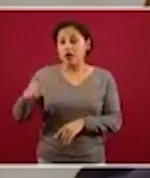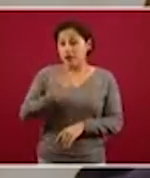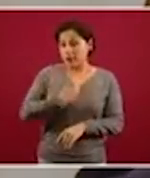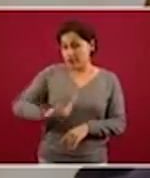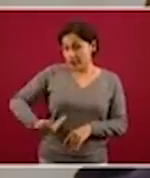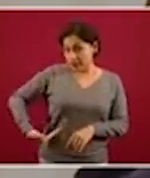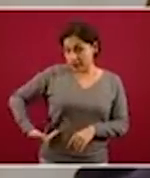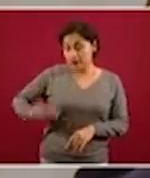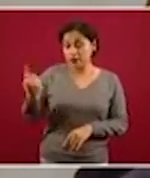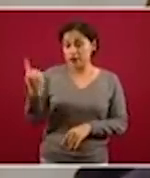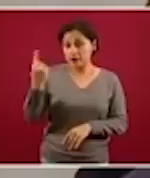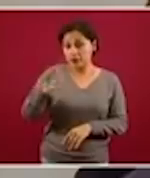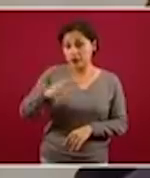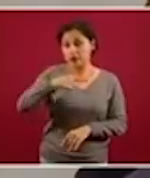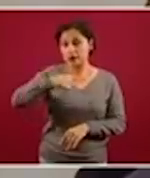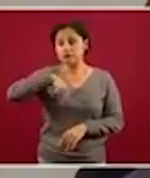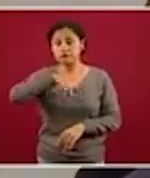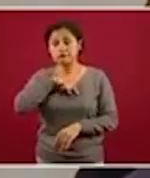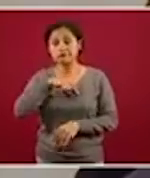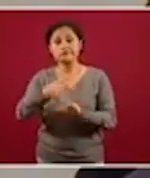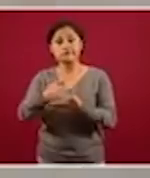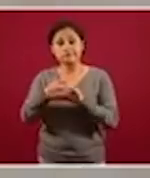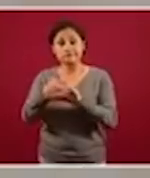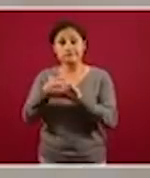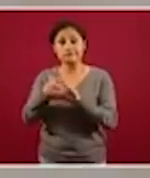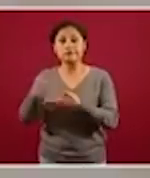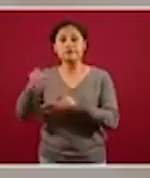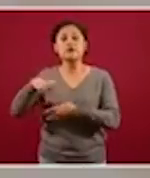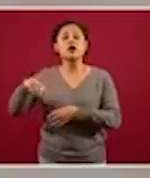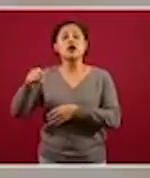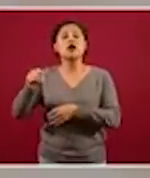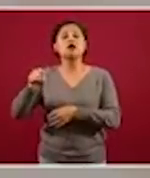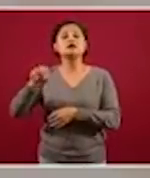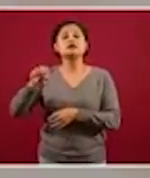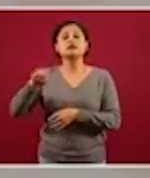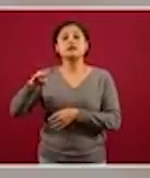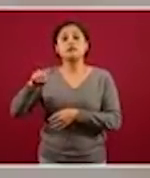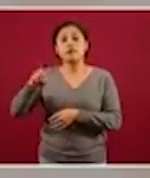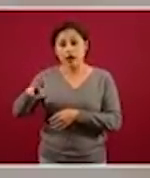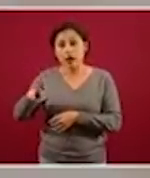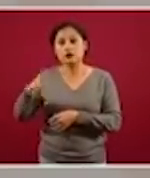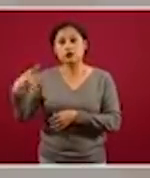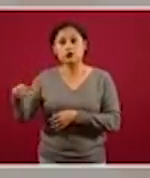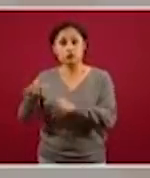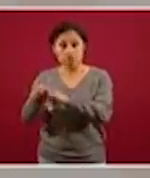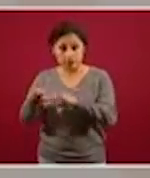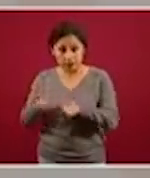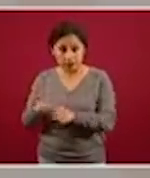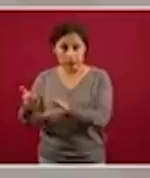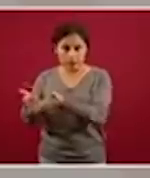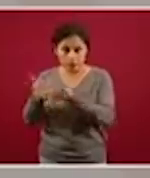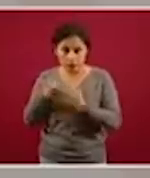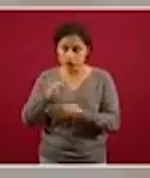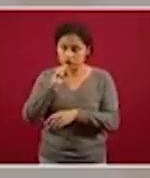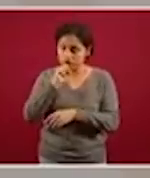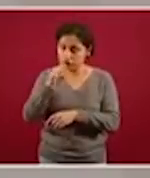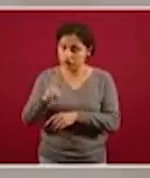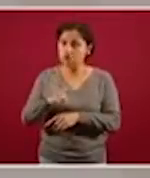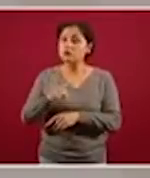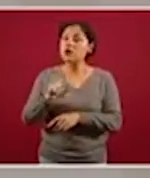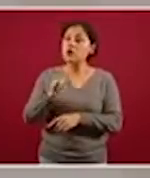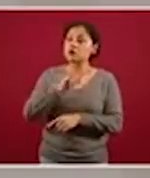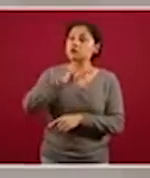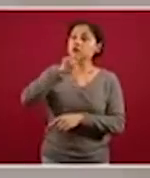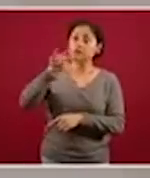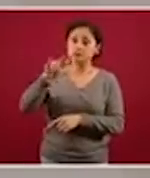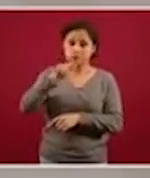Mexicana, así como la Secretaría de Marina, también tiene su equipo aéreo, como ustedes saben, y también